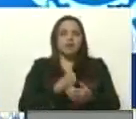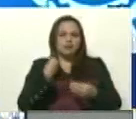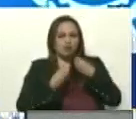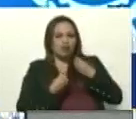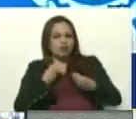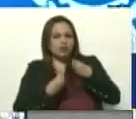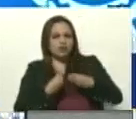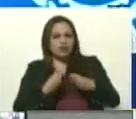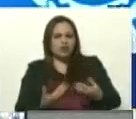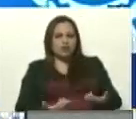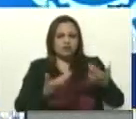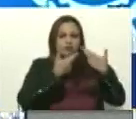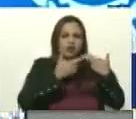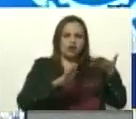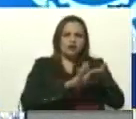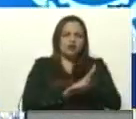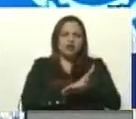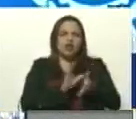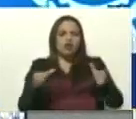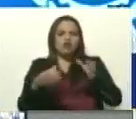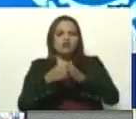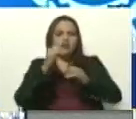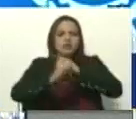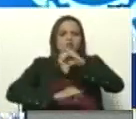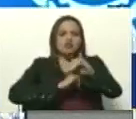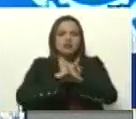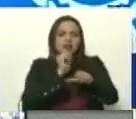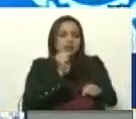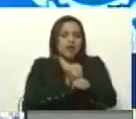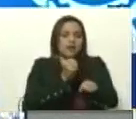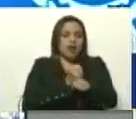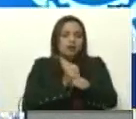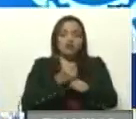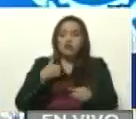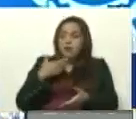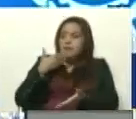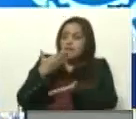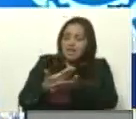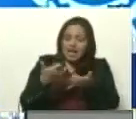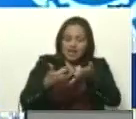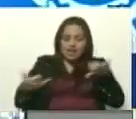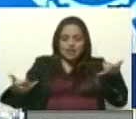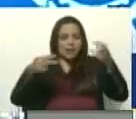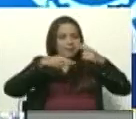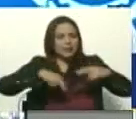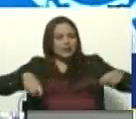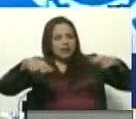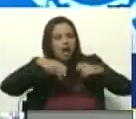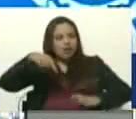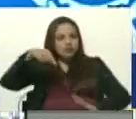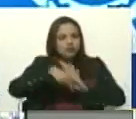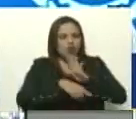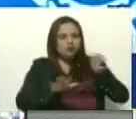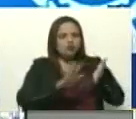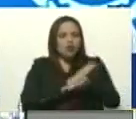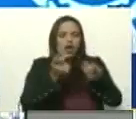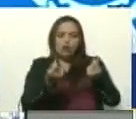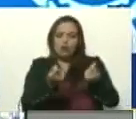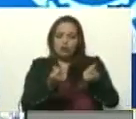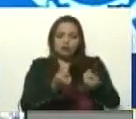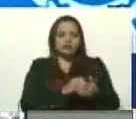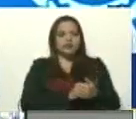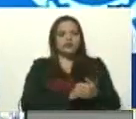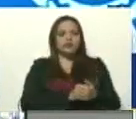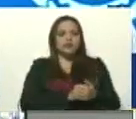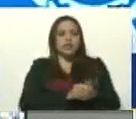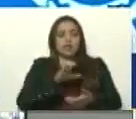preocupación a los representantes de la Organización Internacional del Trabajo. Yo les pediría una línea de investigación sobre la economía